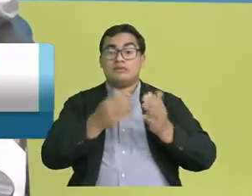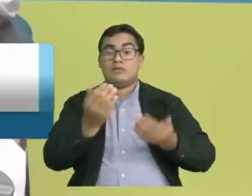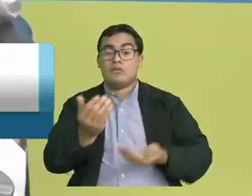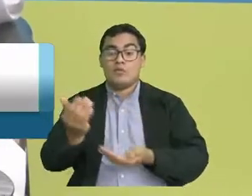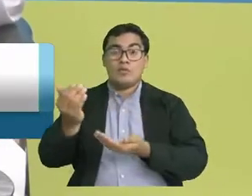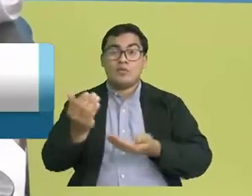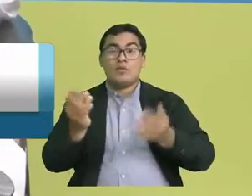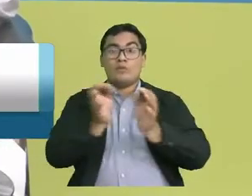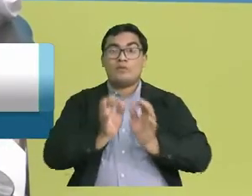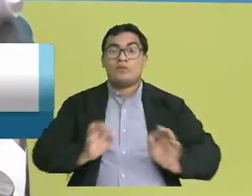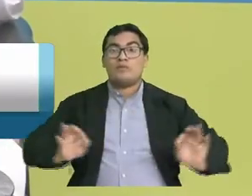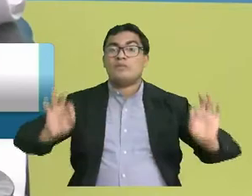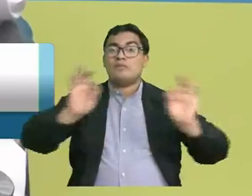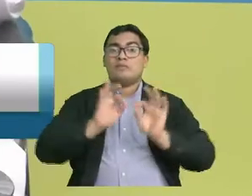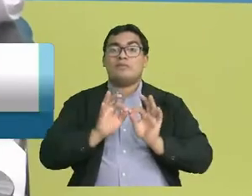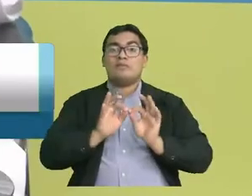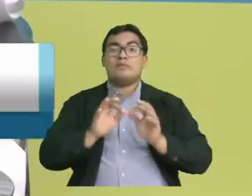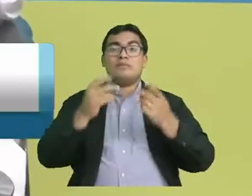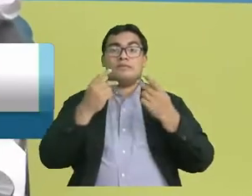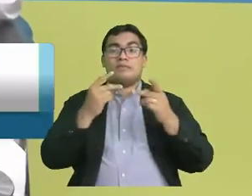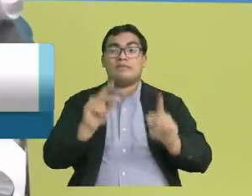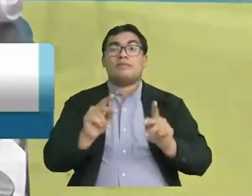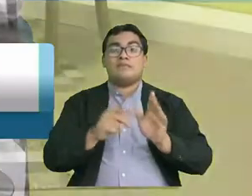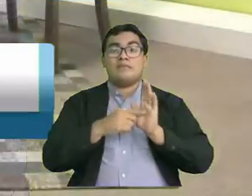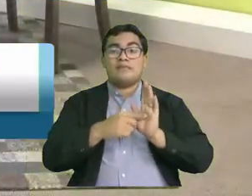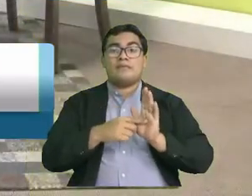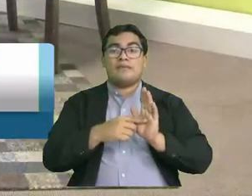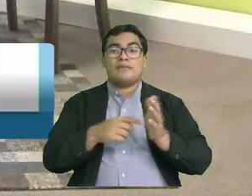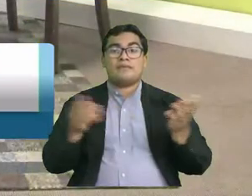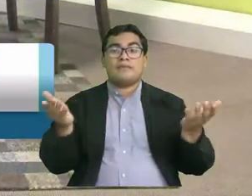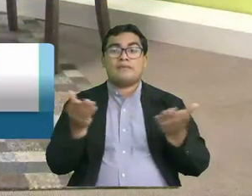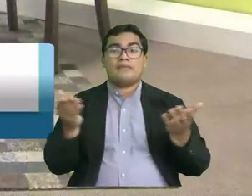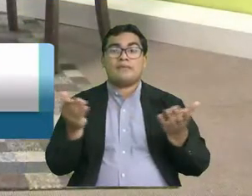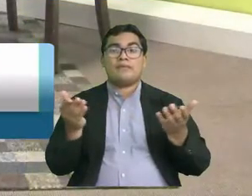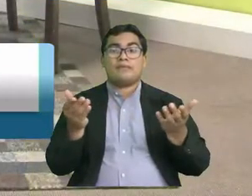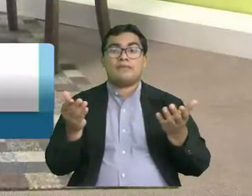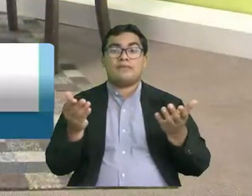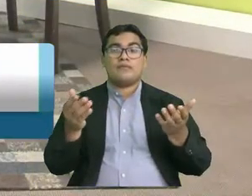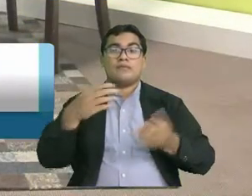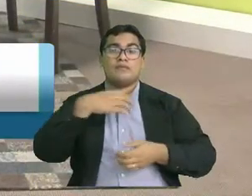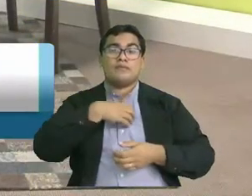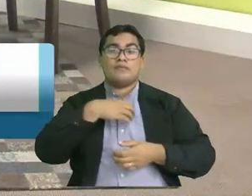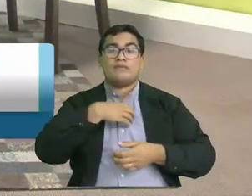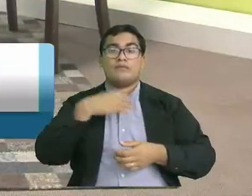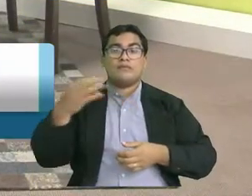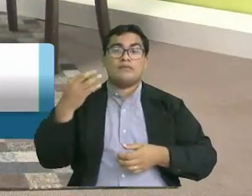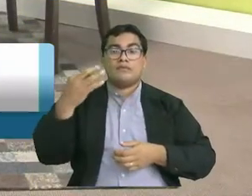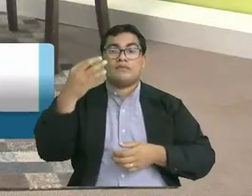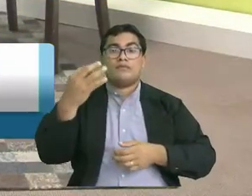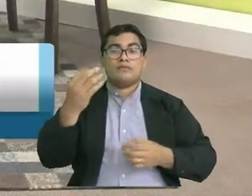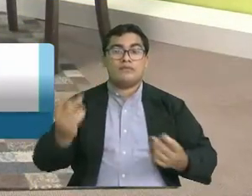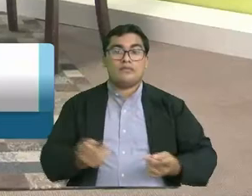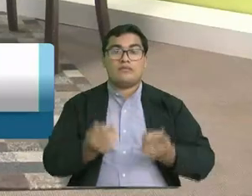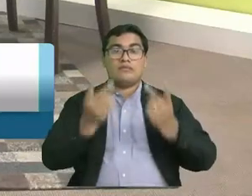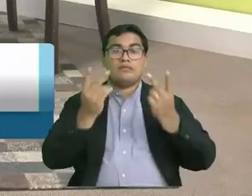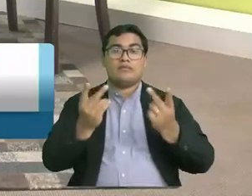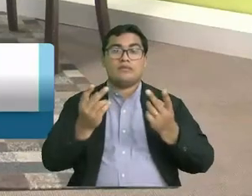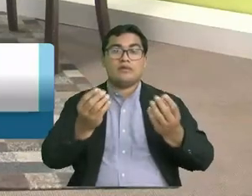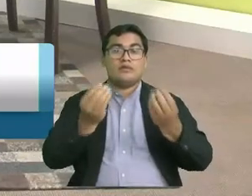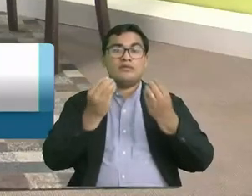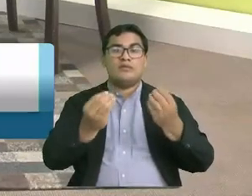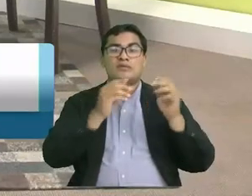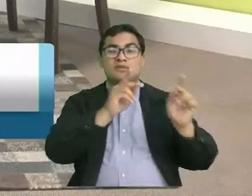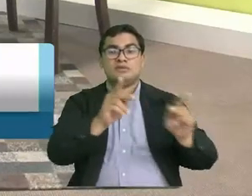importante. Pero sí de cara a su vida futura. Y la mayoría de estas personas tienen problemas